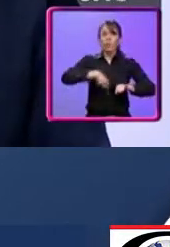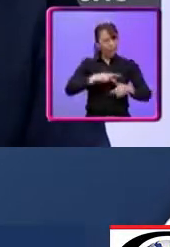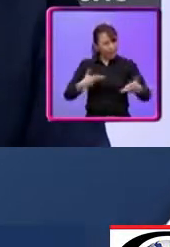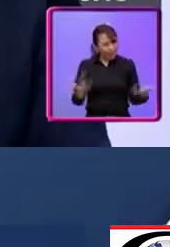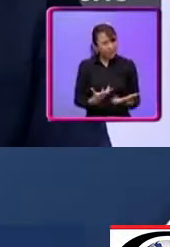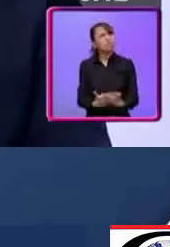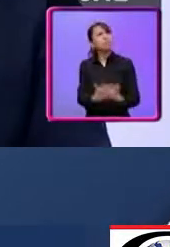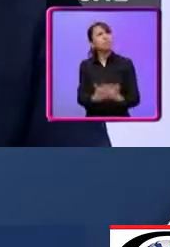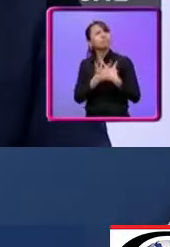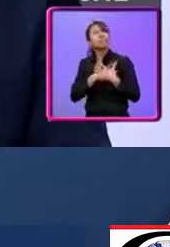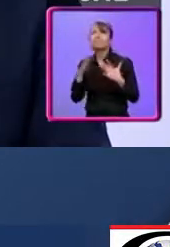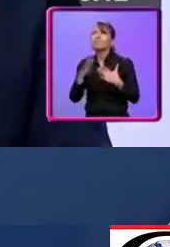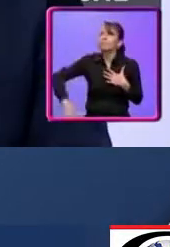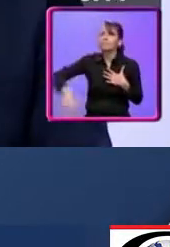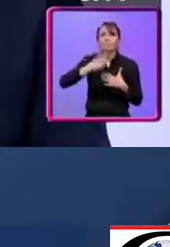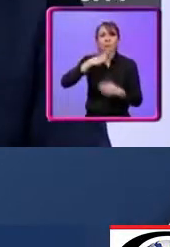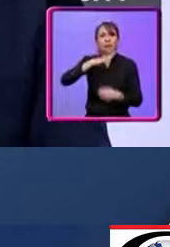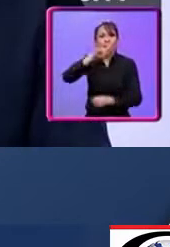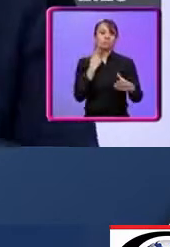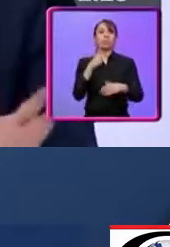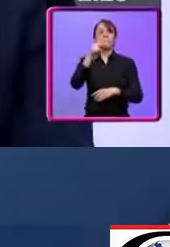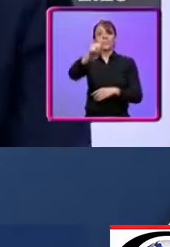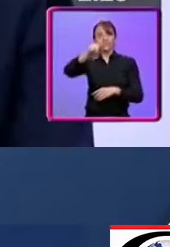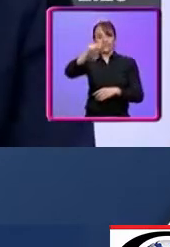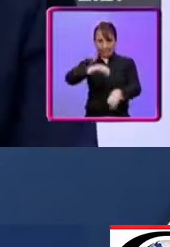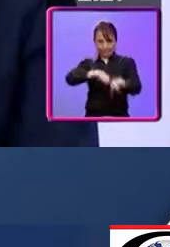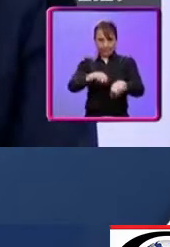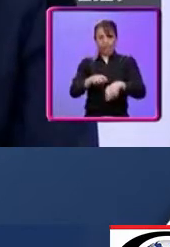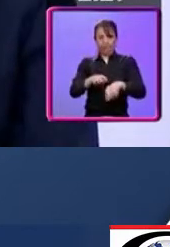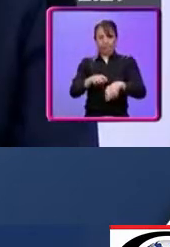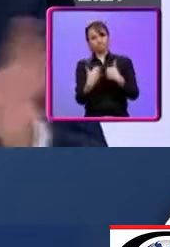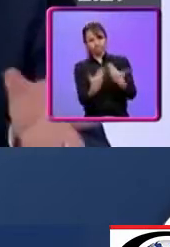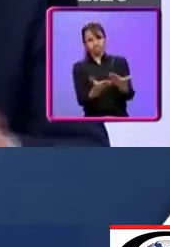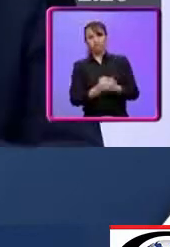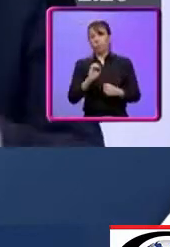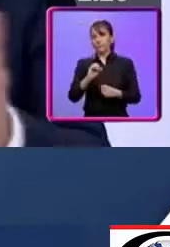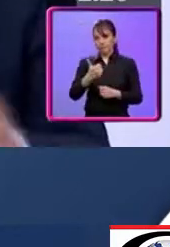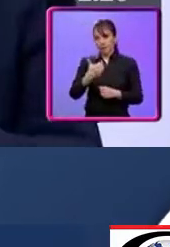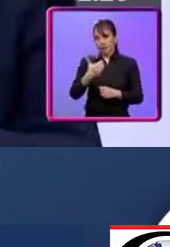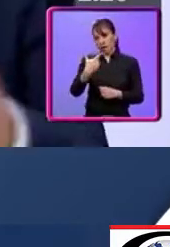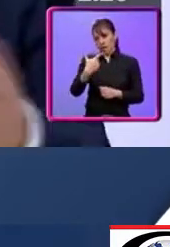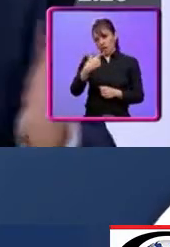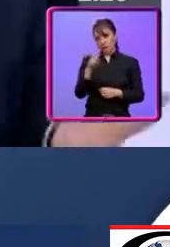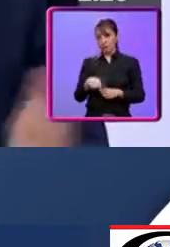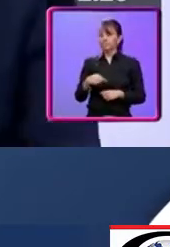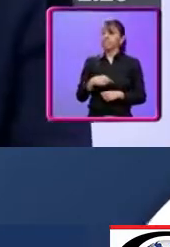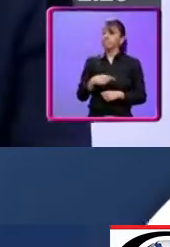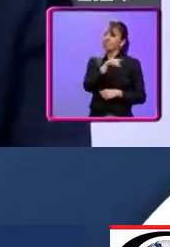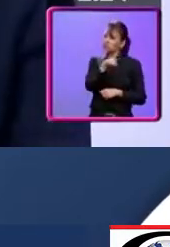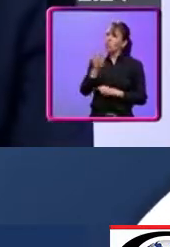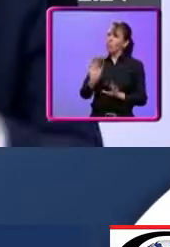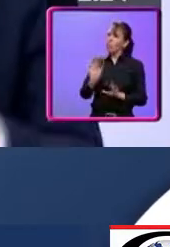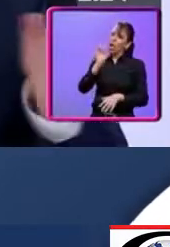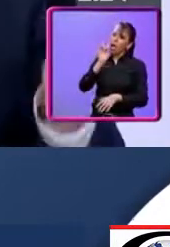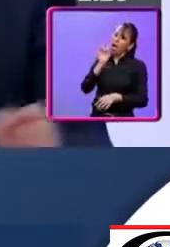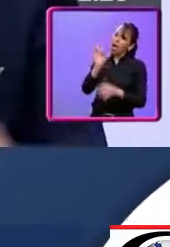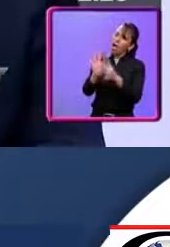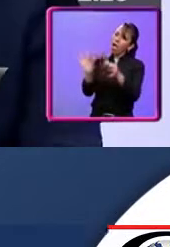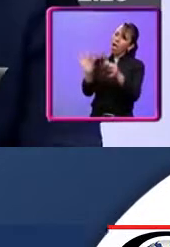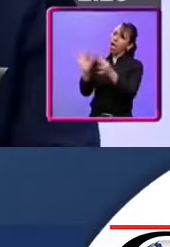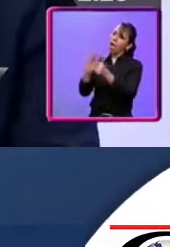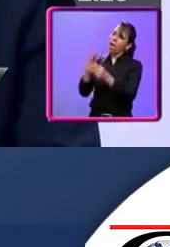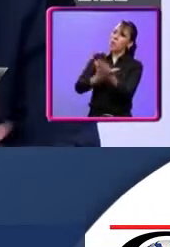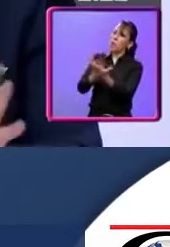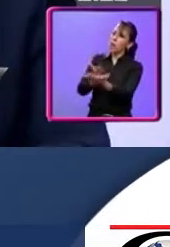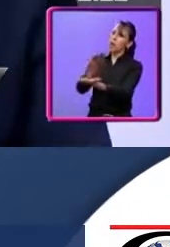el PRI quiere ganar la elección para poder financiar su campaña presidencial. O Alfredo del Mazo quiere ganar para seguir